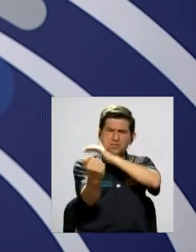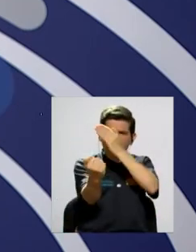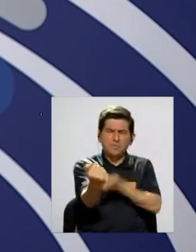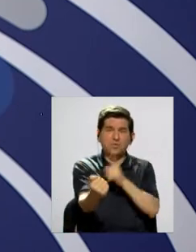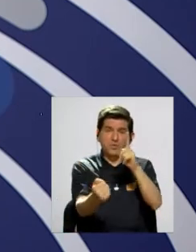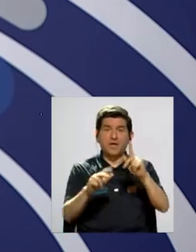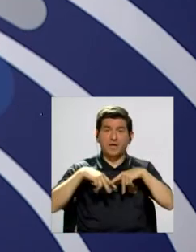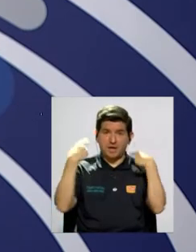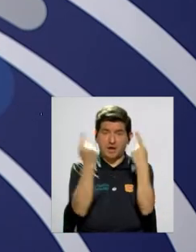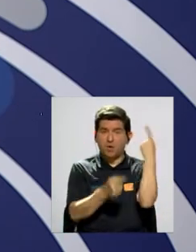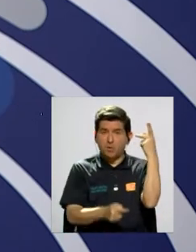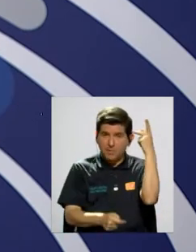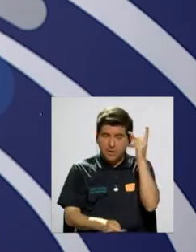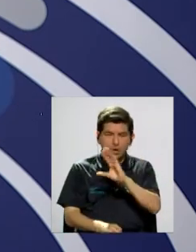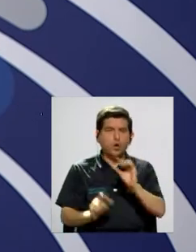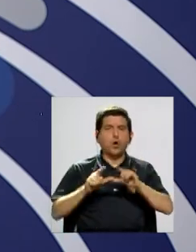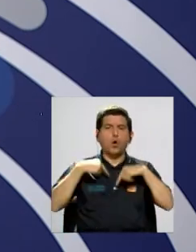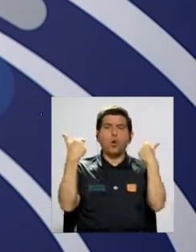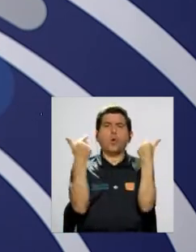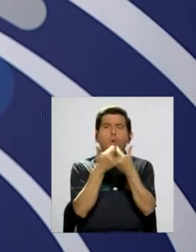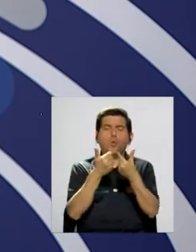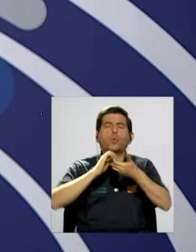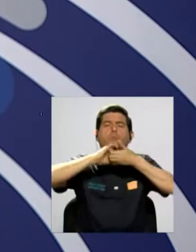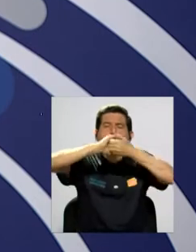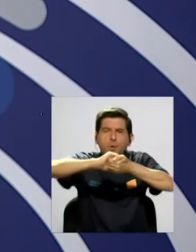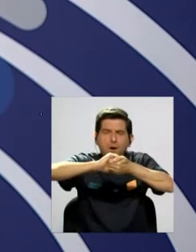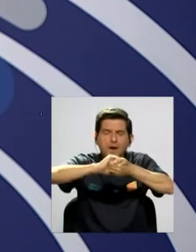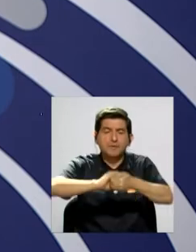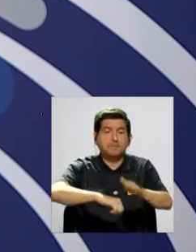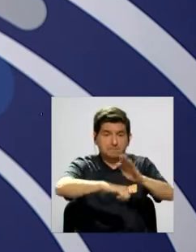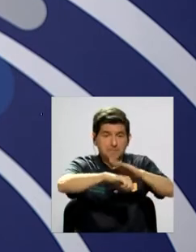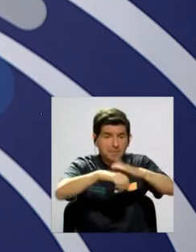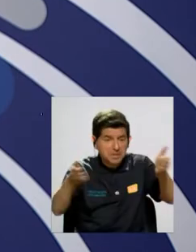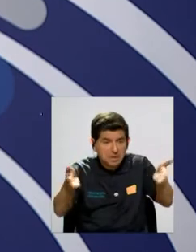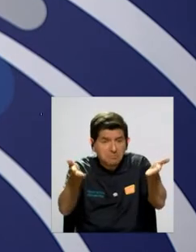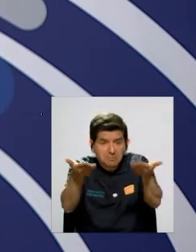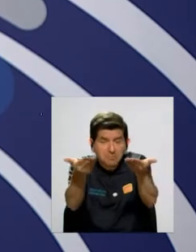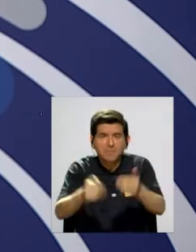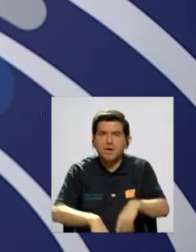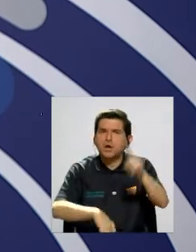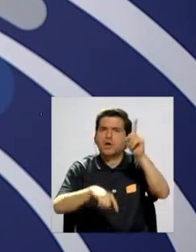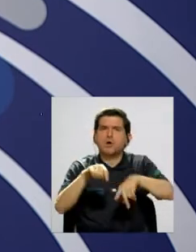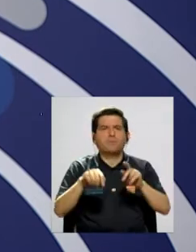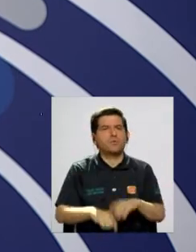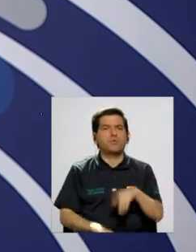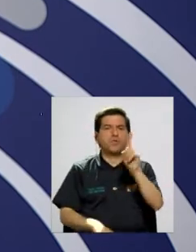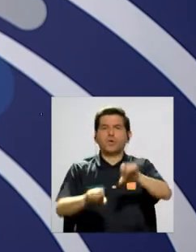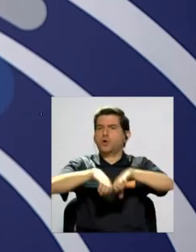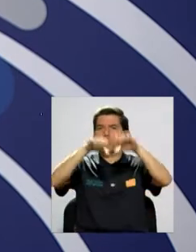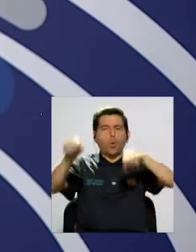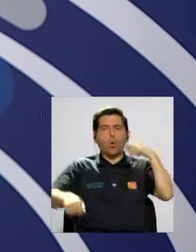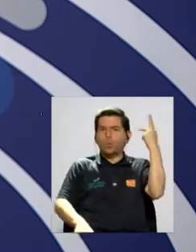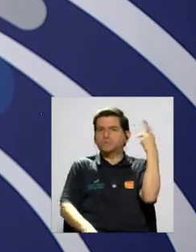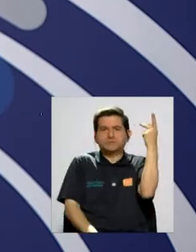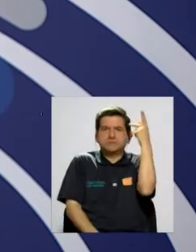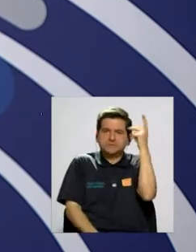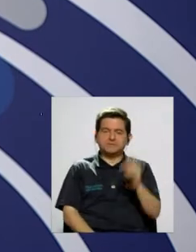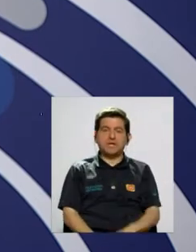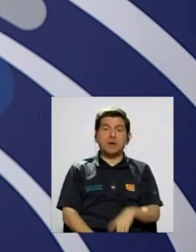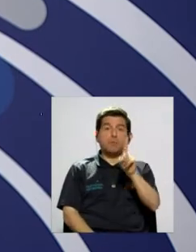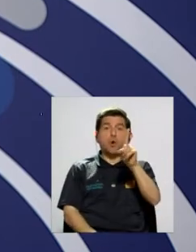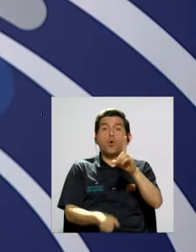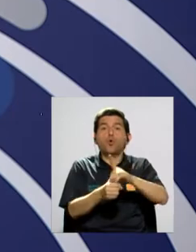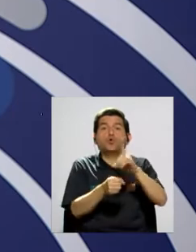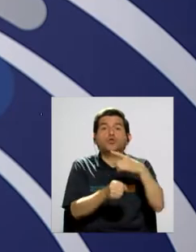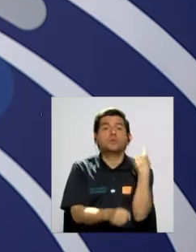partido político, a una determinada coalición, hay que dejarlos avanzar. No podemos seguir con un partido, con un sistema político que un